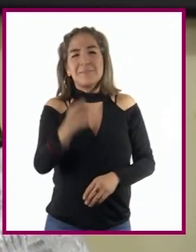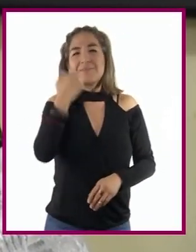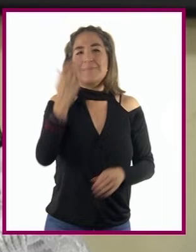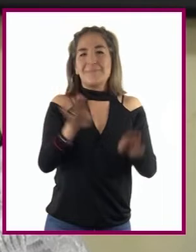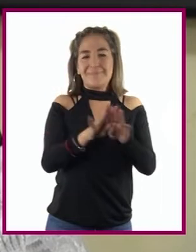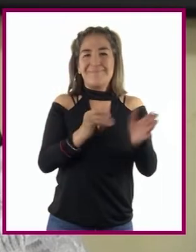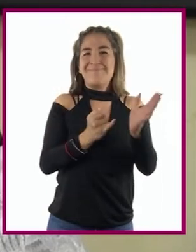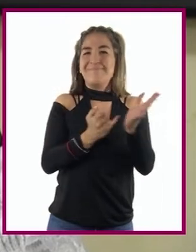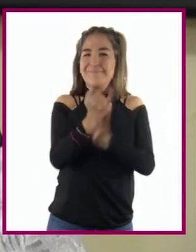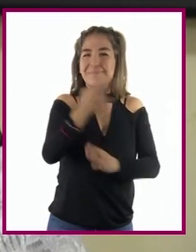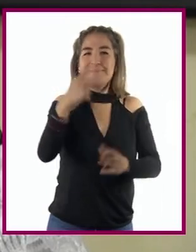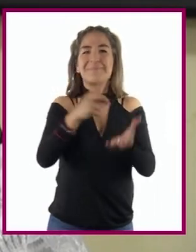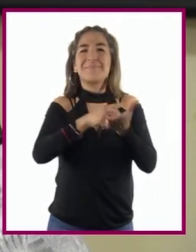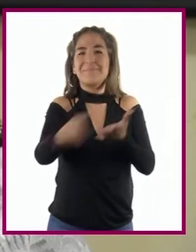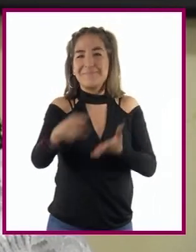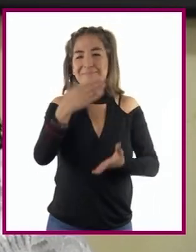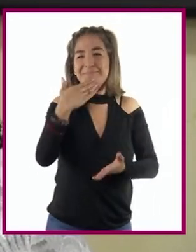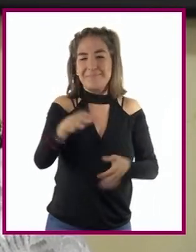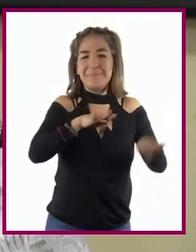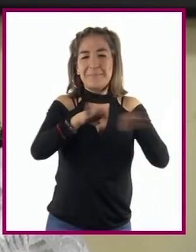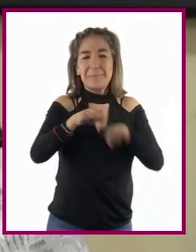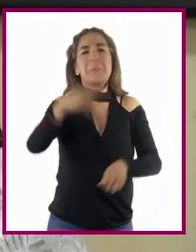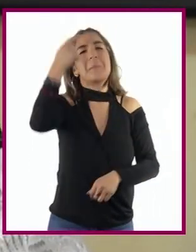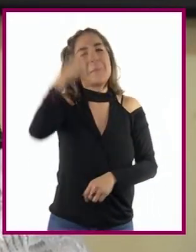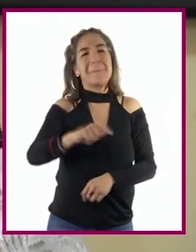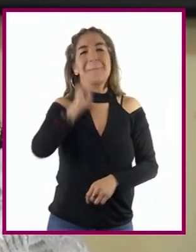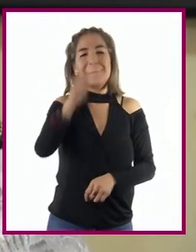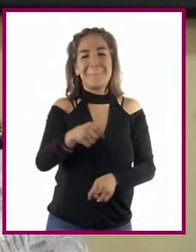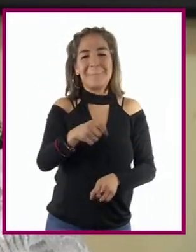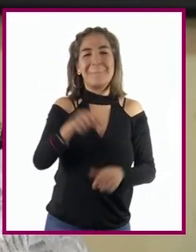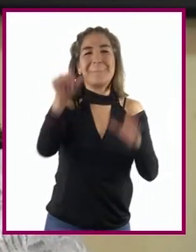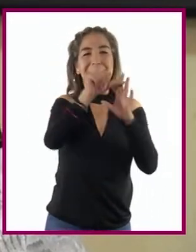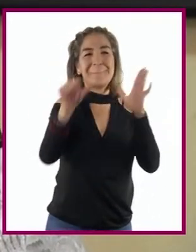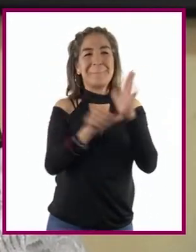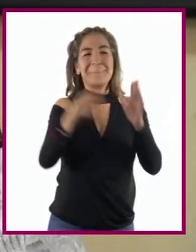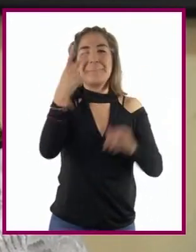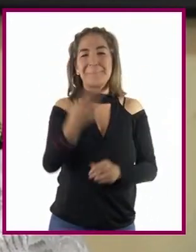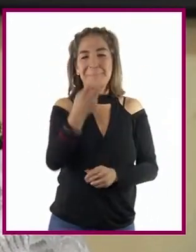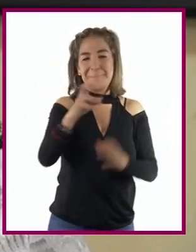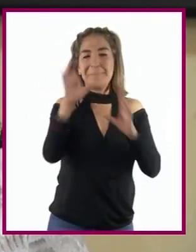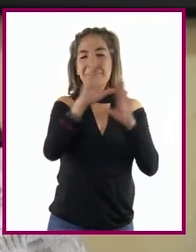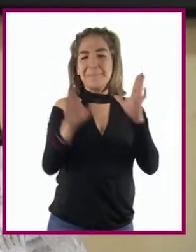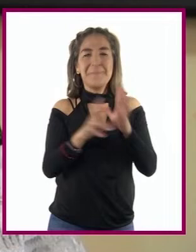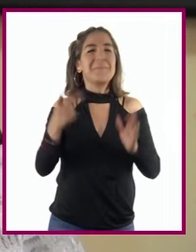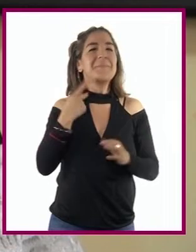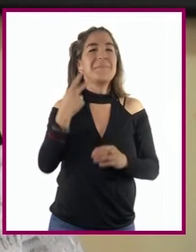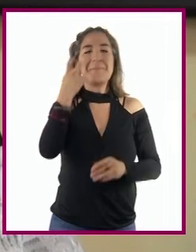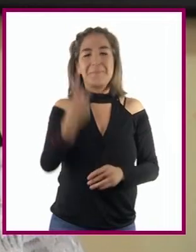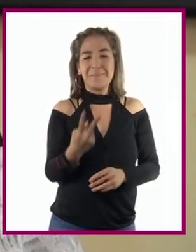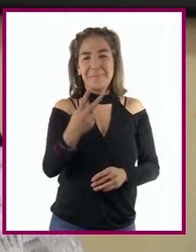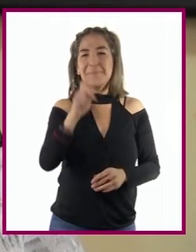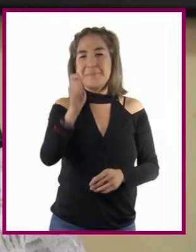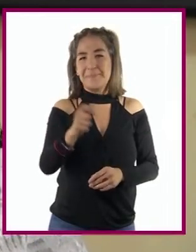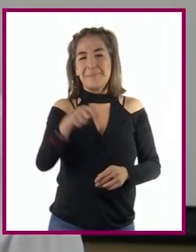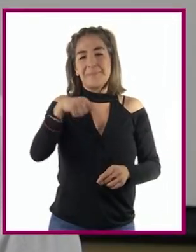derecho a la libre autodeterminación, consignado en el artículo 2 de la Constitución Política de los Estados Unidos